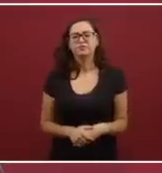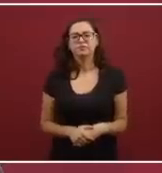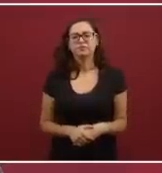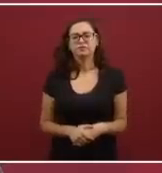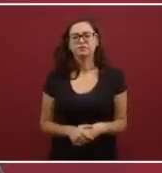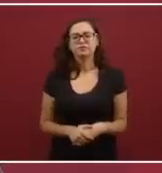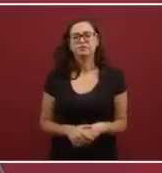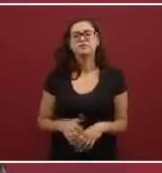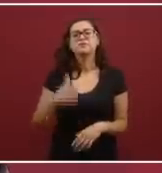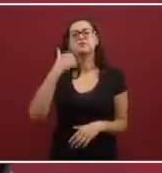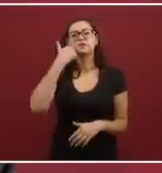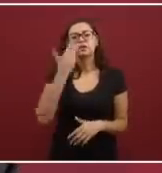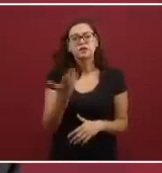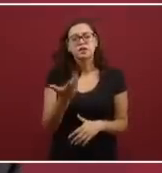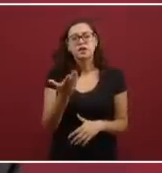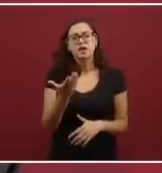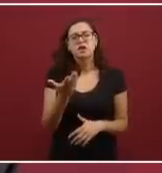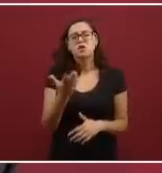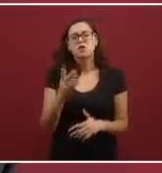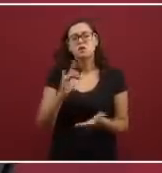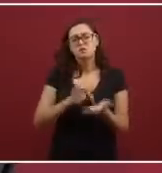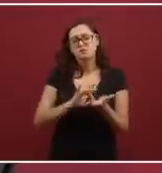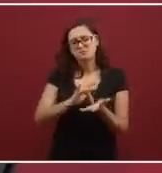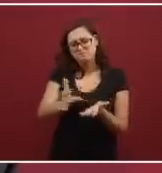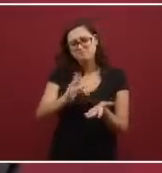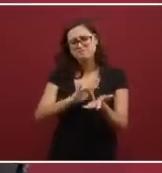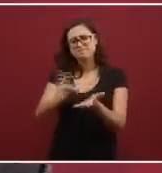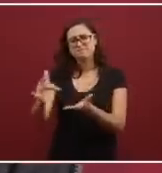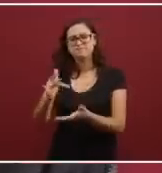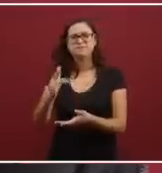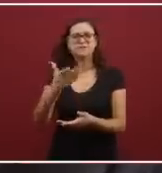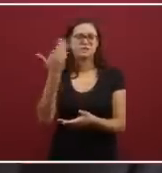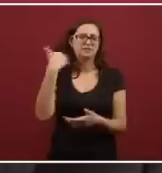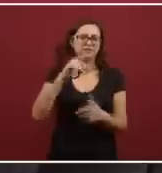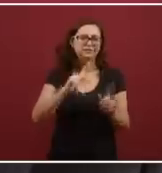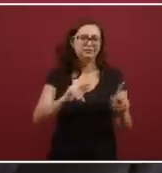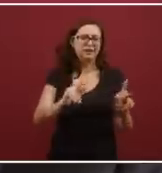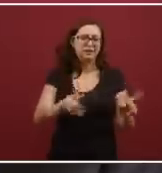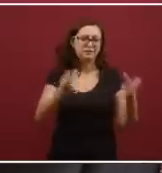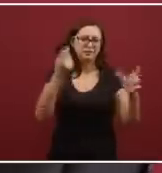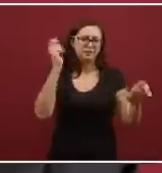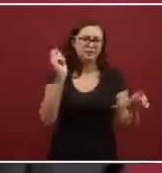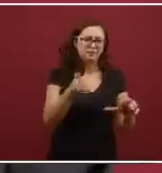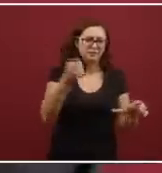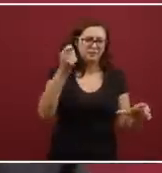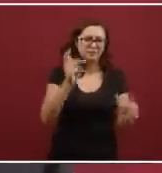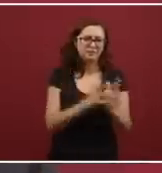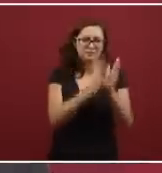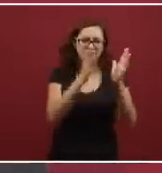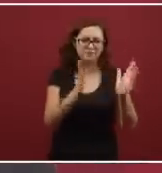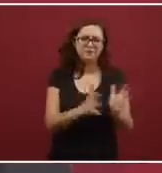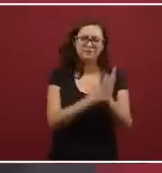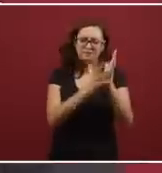gente que participó en esta subasta, porque no solo es un asunto